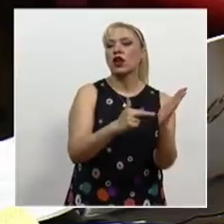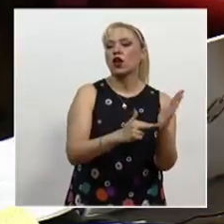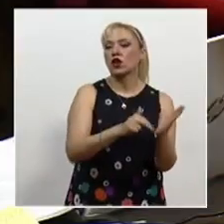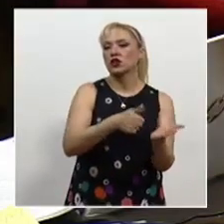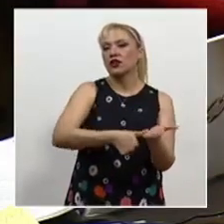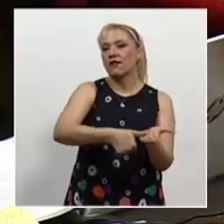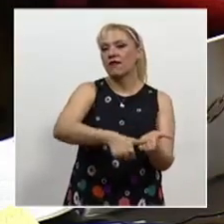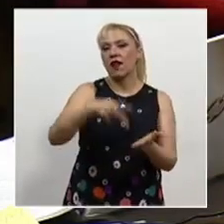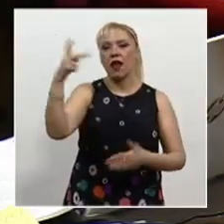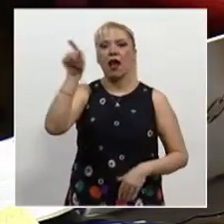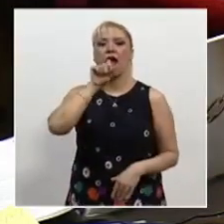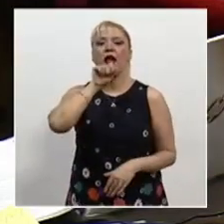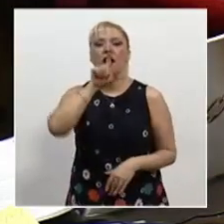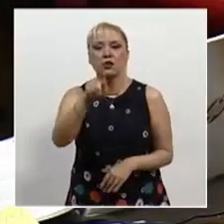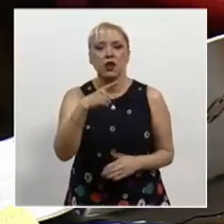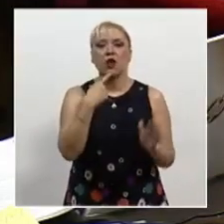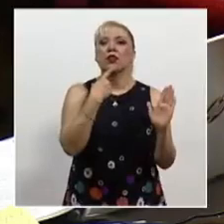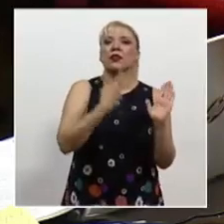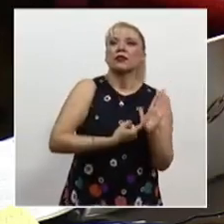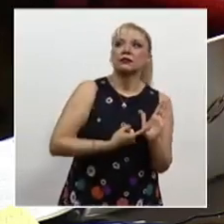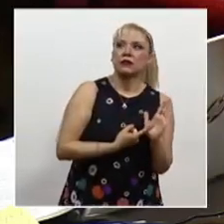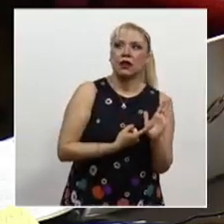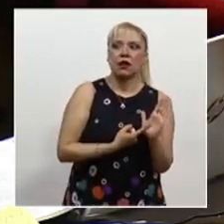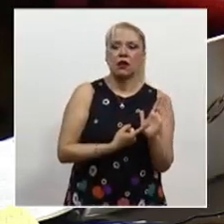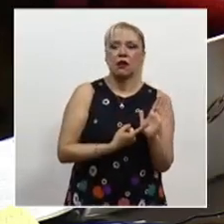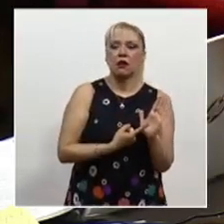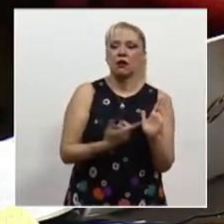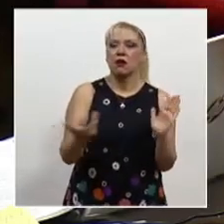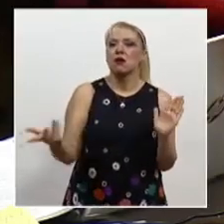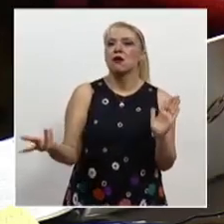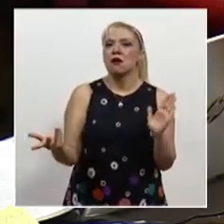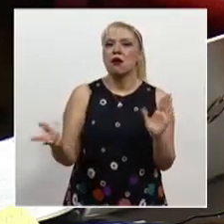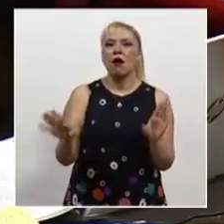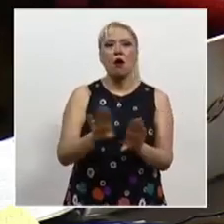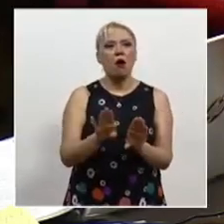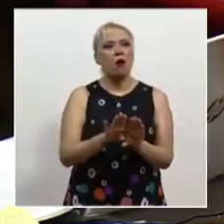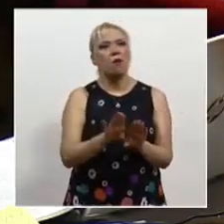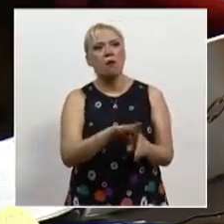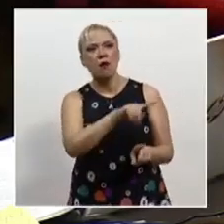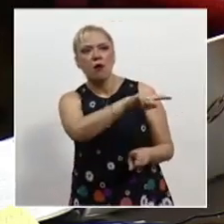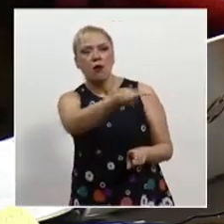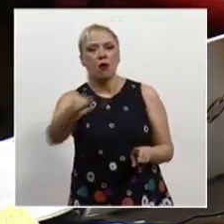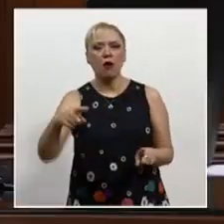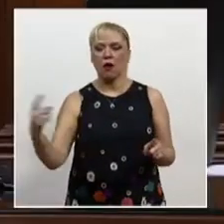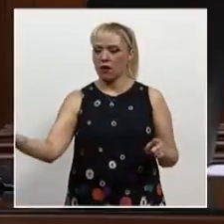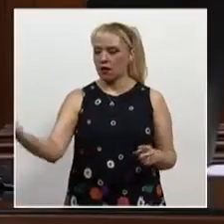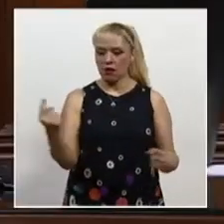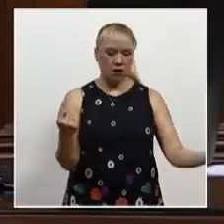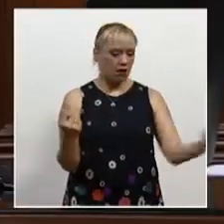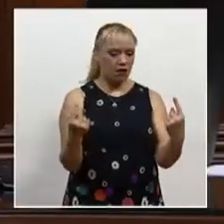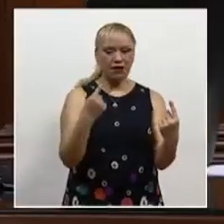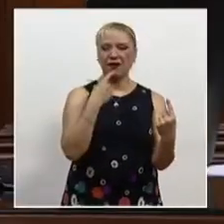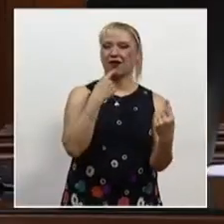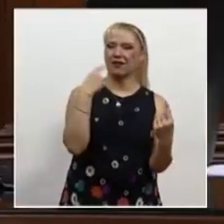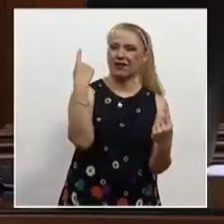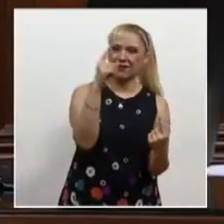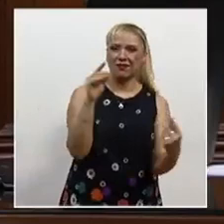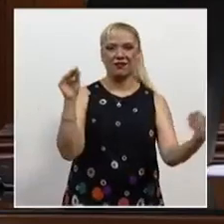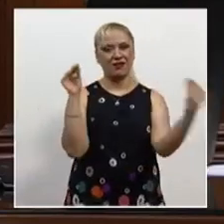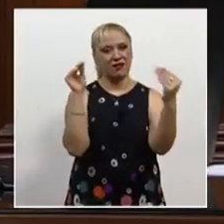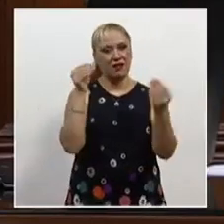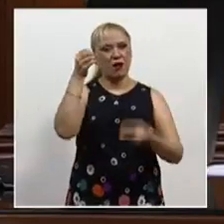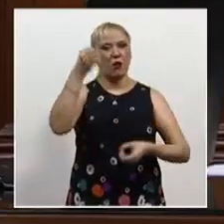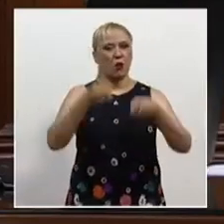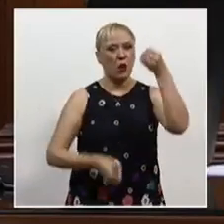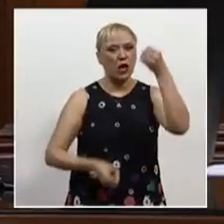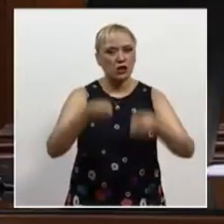de Jalisco, que establecía la actuación, regulaba la actuación que deberían tomar las partes, así como elementos para sustanciar